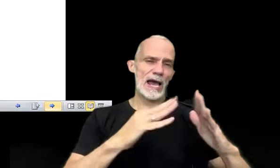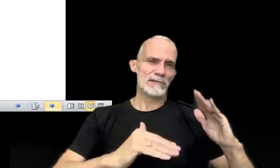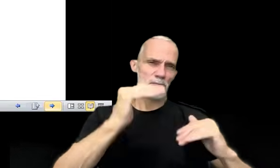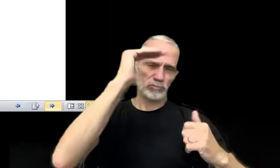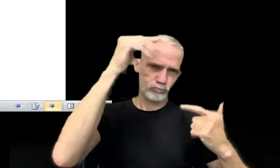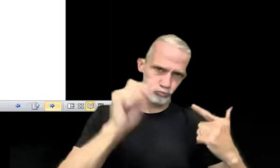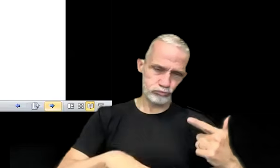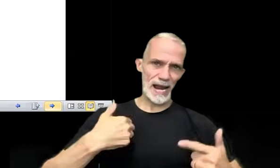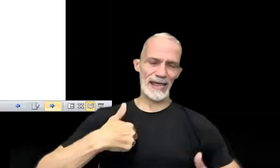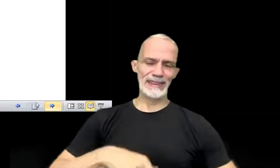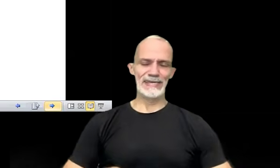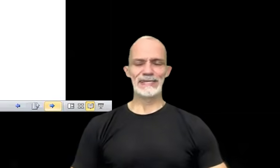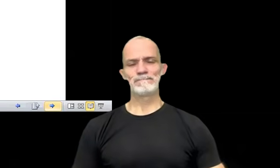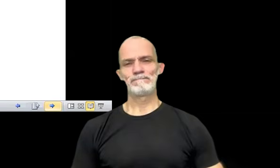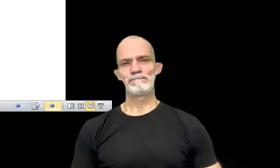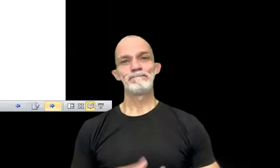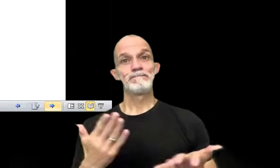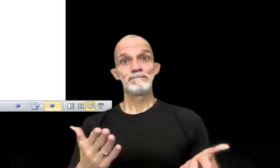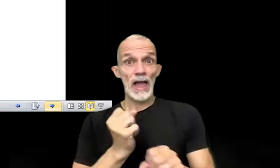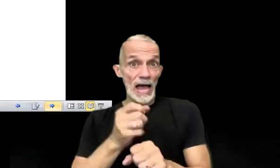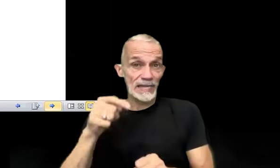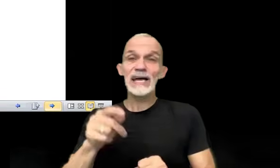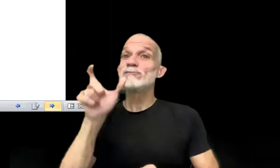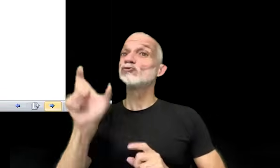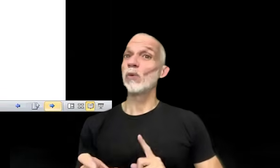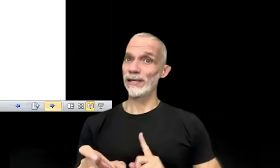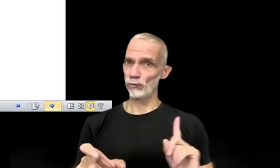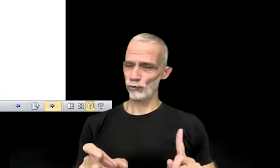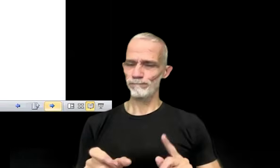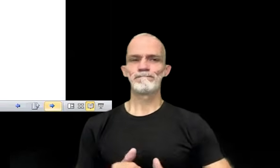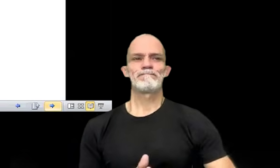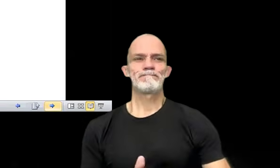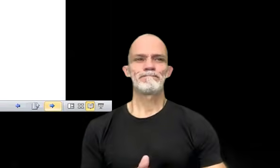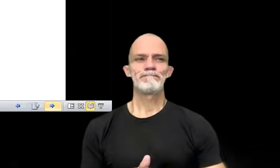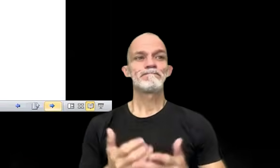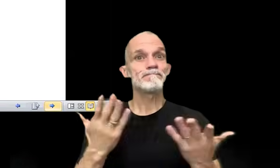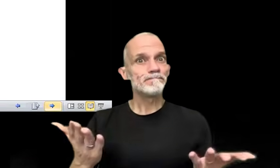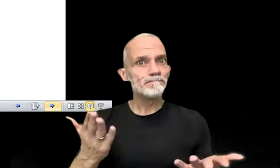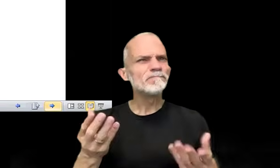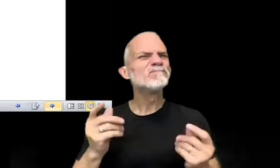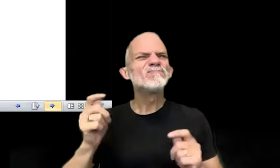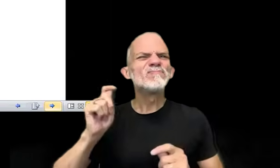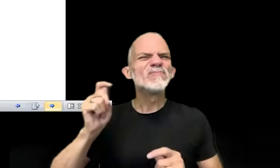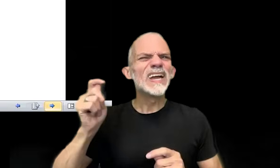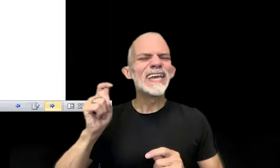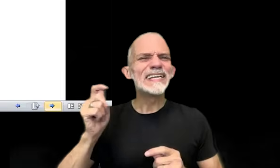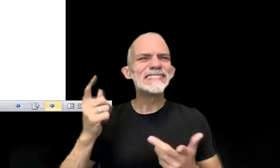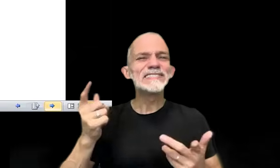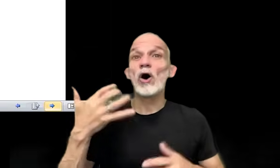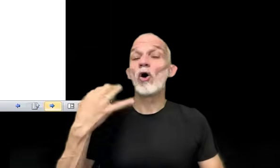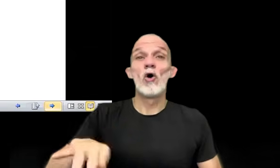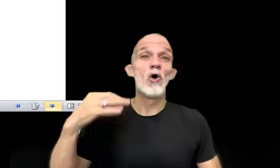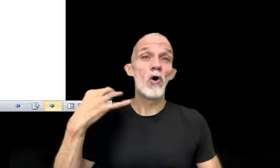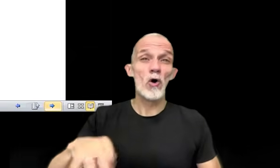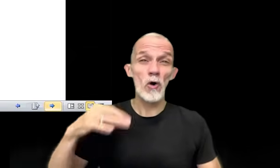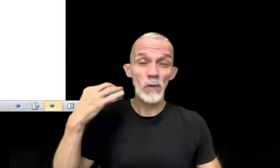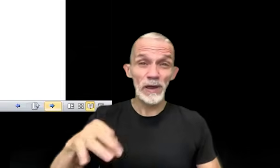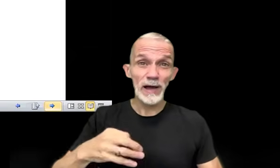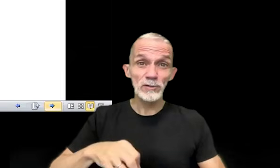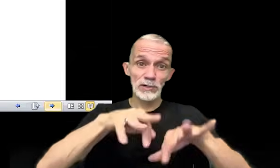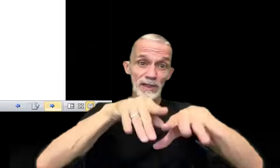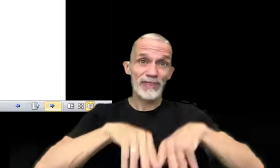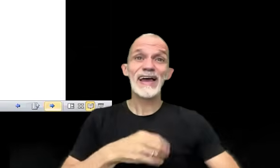bienes situados en el país. Ahora bien, hasta acá vimos sujetos, pero vamos a ver ahora quiénes están obligados